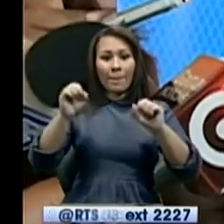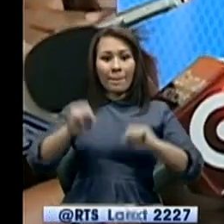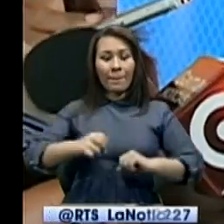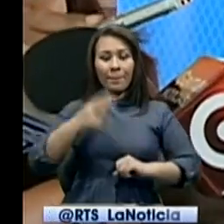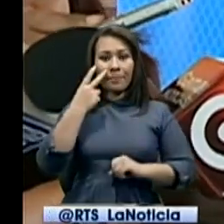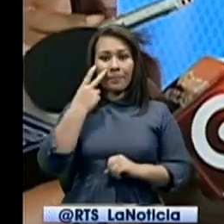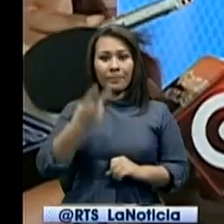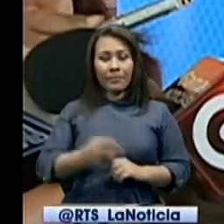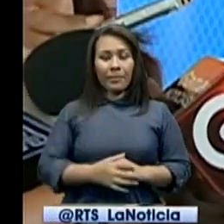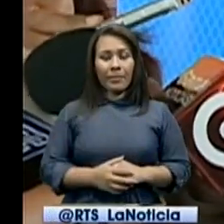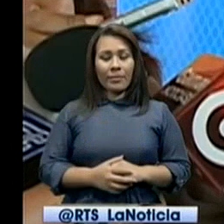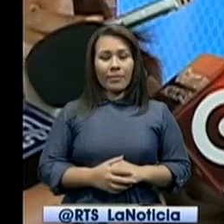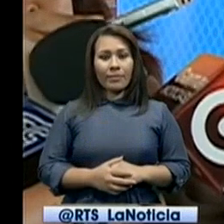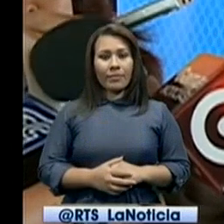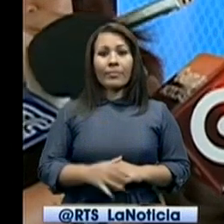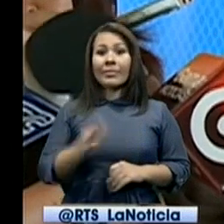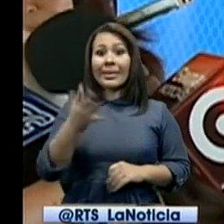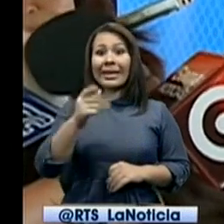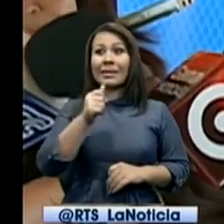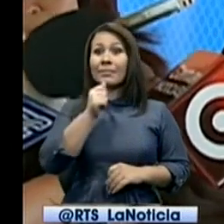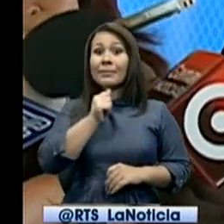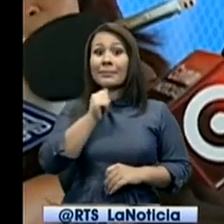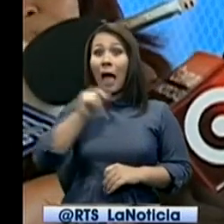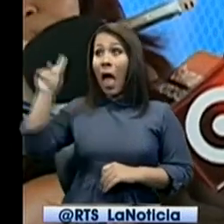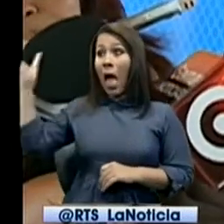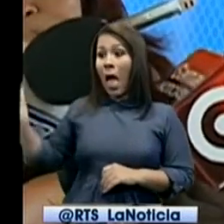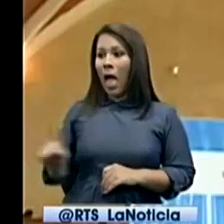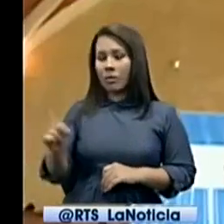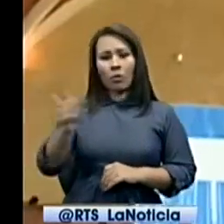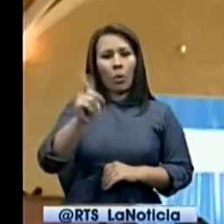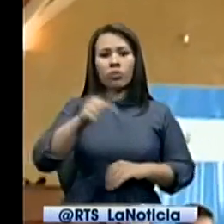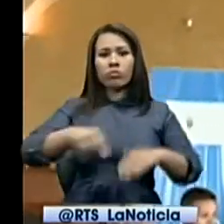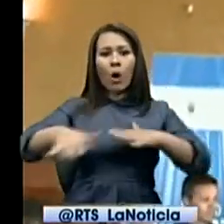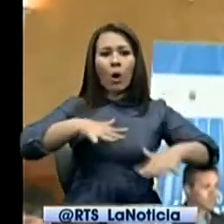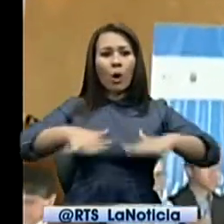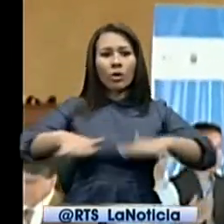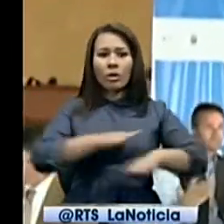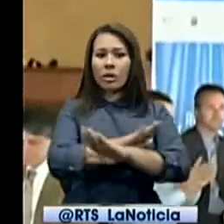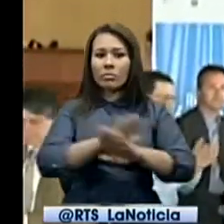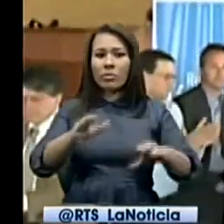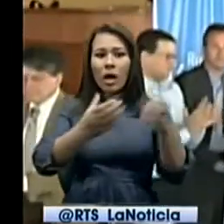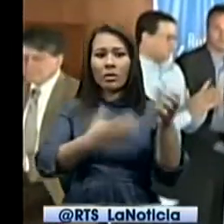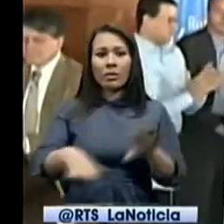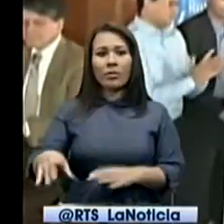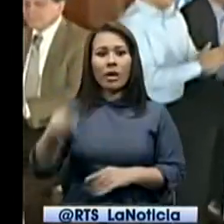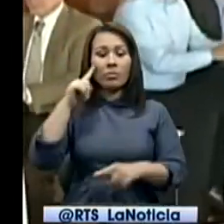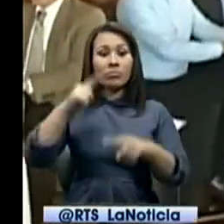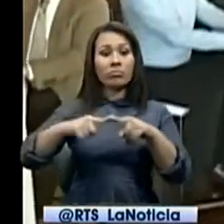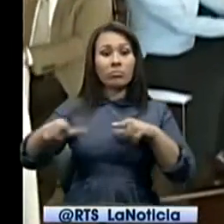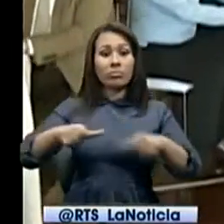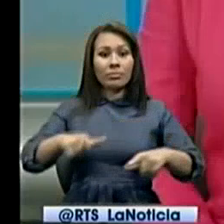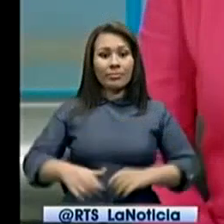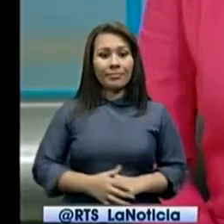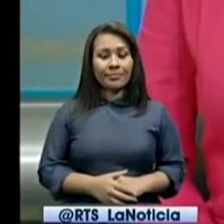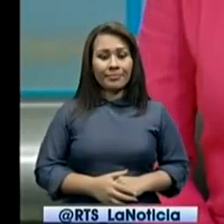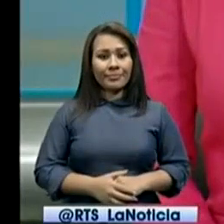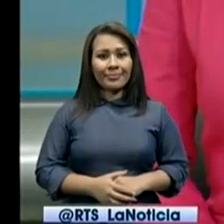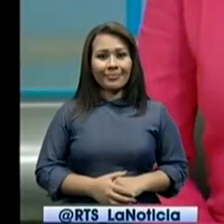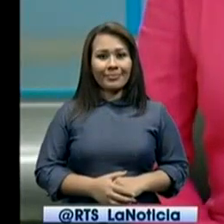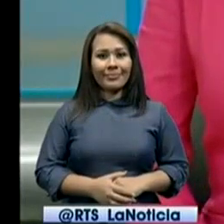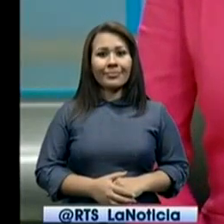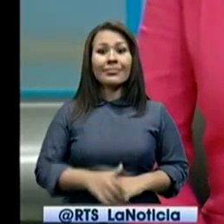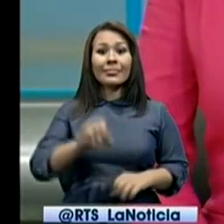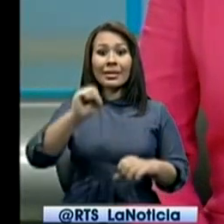intervención de Policía Nacional, a no ser que sea una intervención coordinada. Informó Héctor Romero.